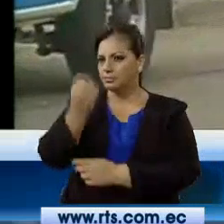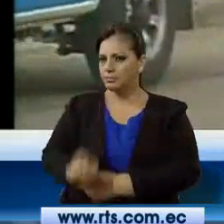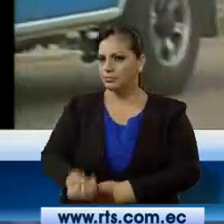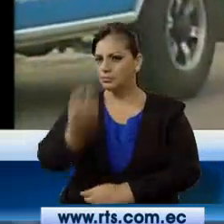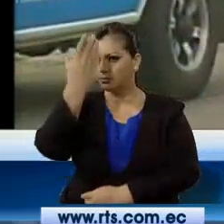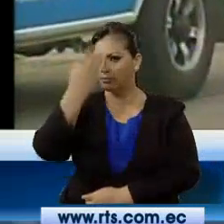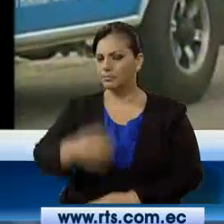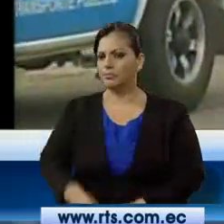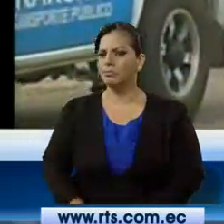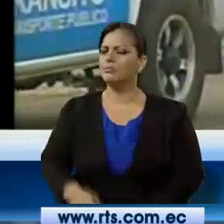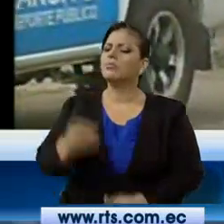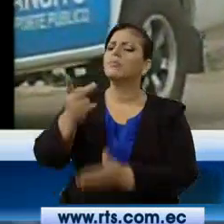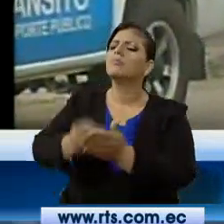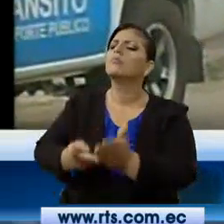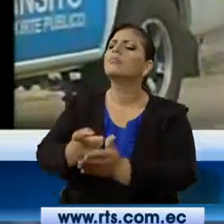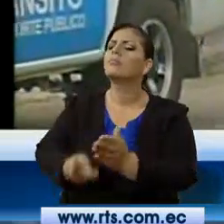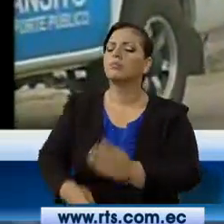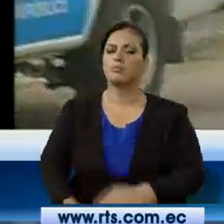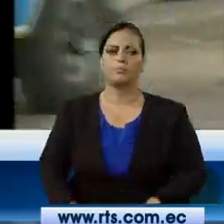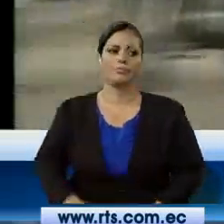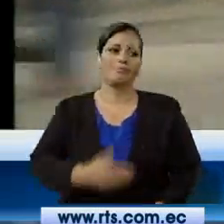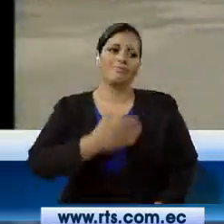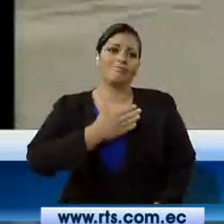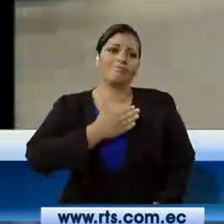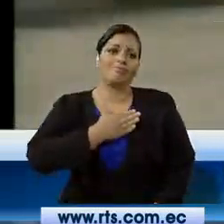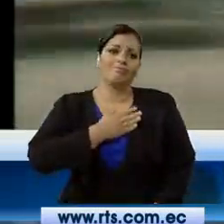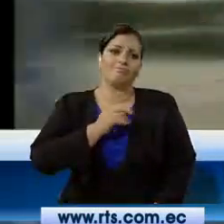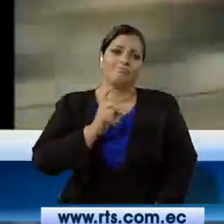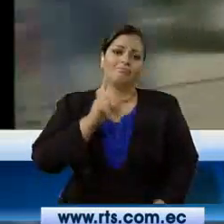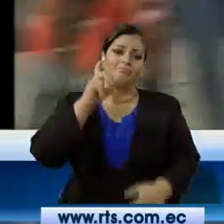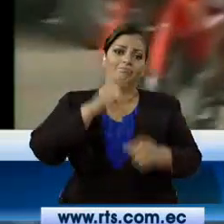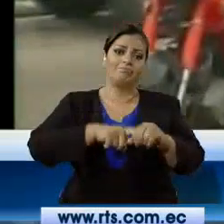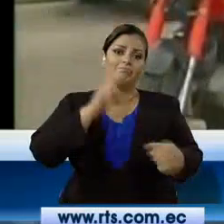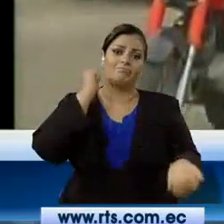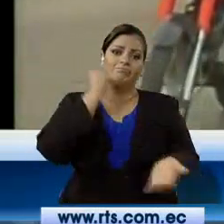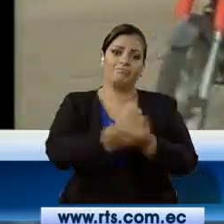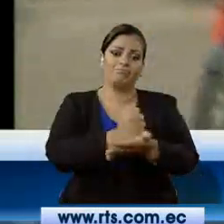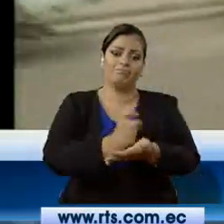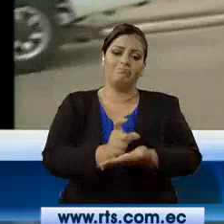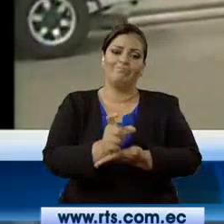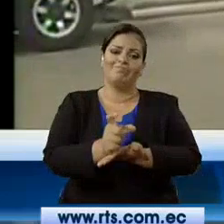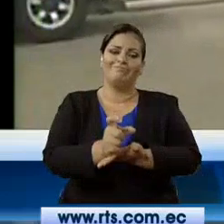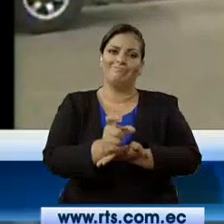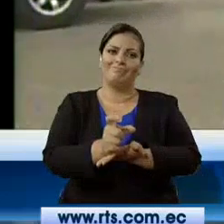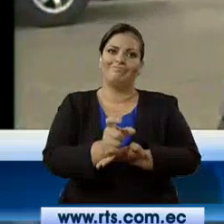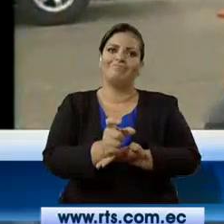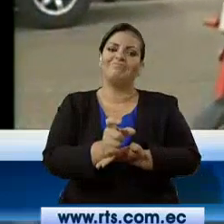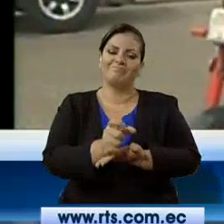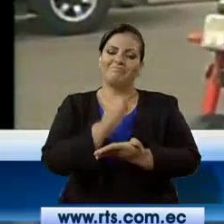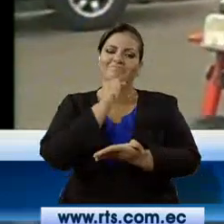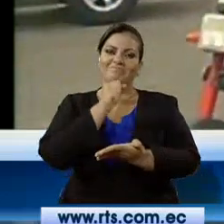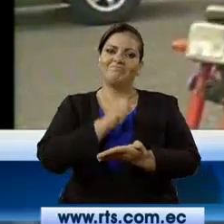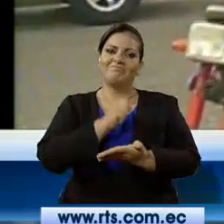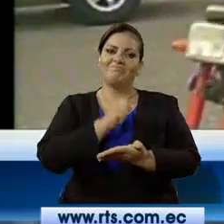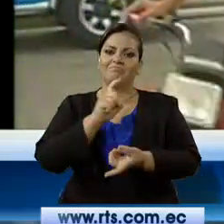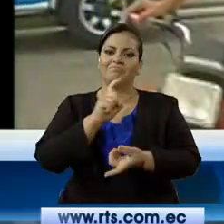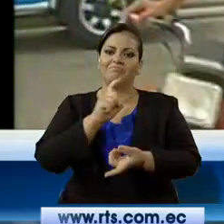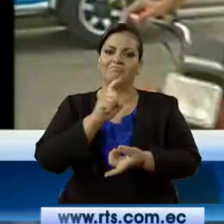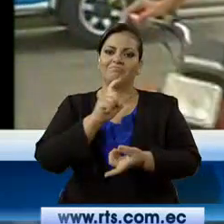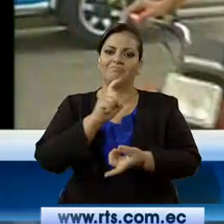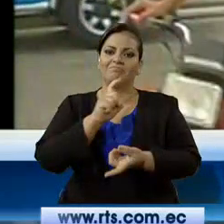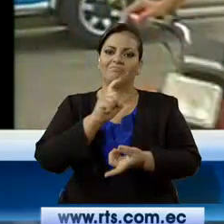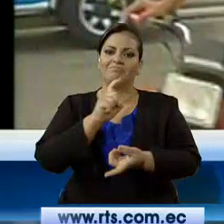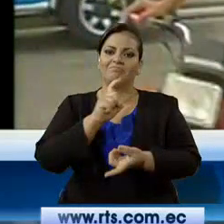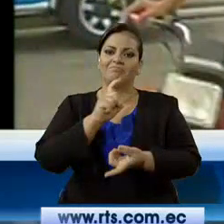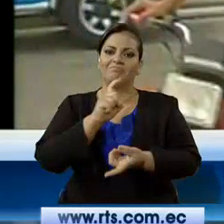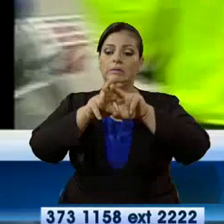estaba caído un año, pero el papel de la revisión no me lo han dado porque me dijeron que tenía que esperar 15 días. Yo ando trabajando, pero ya. Pero ya pasó